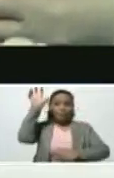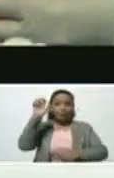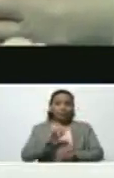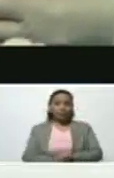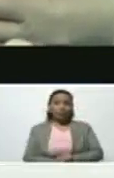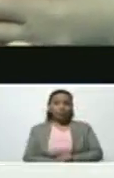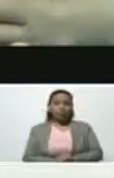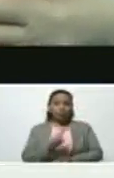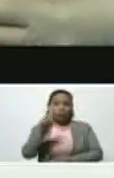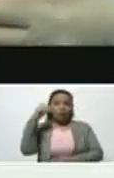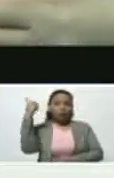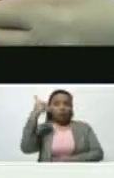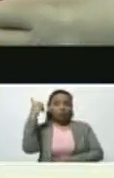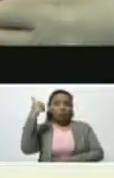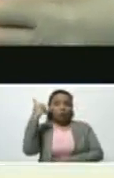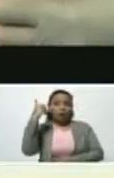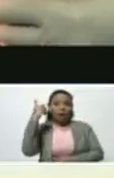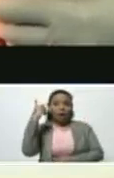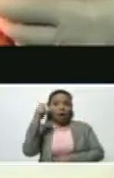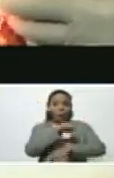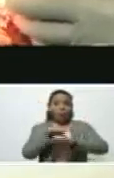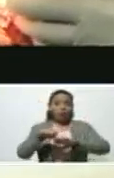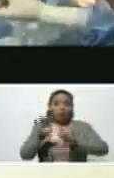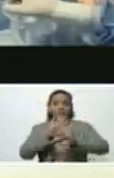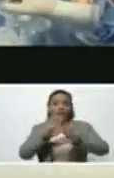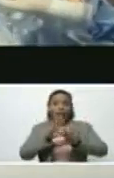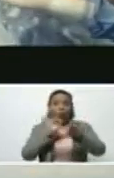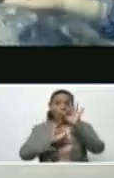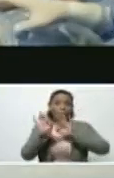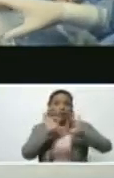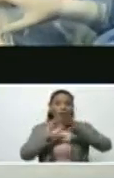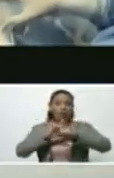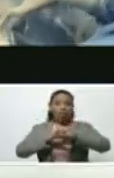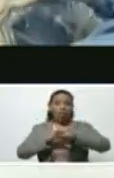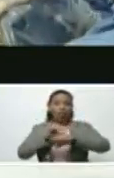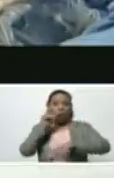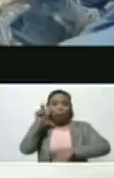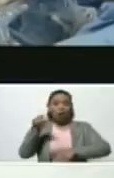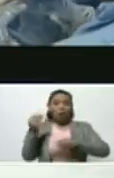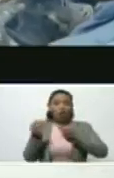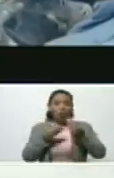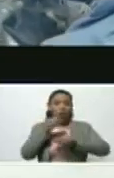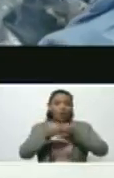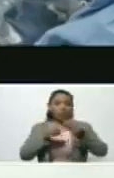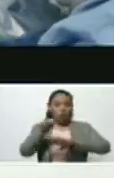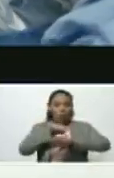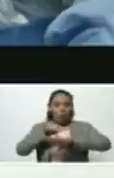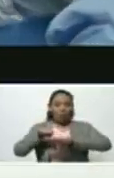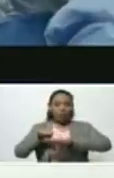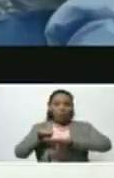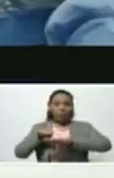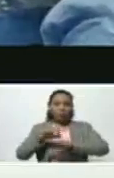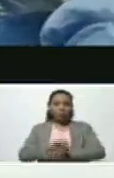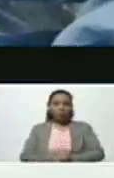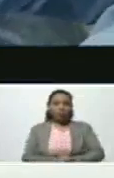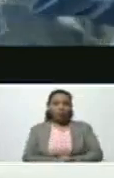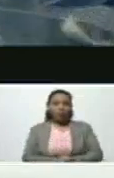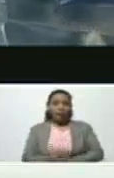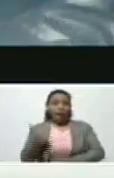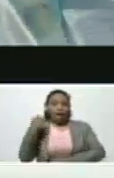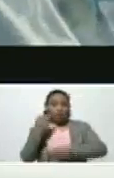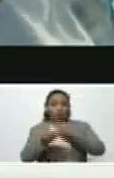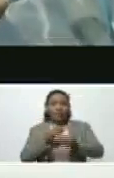Una sola operación. Ya nos explicaba el doctor Cardier cómo fue la operación. Ellos lo hacen